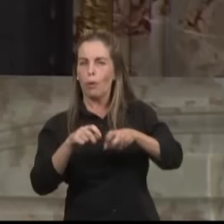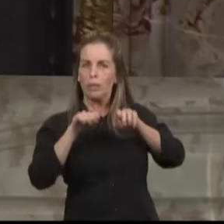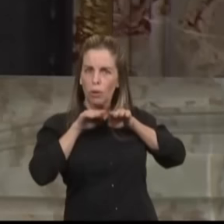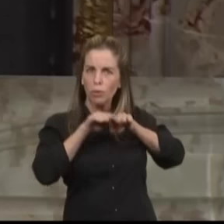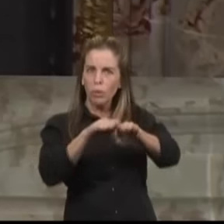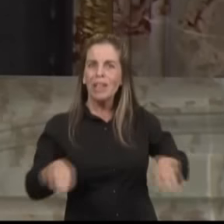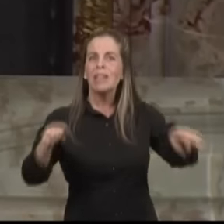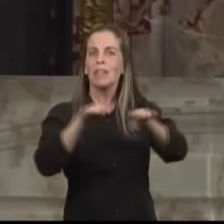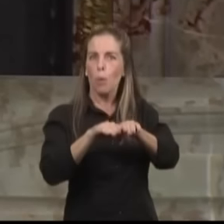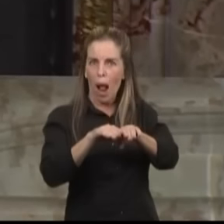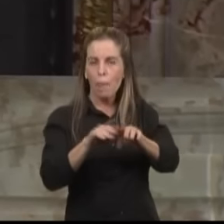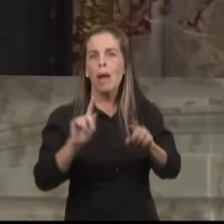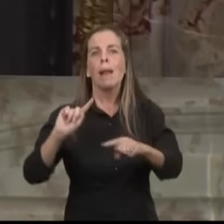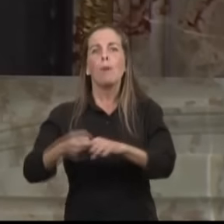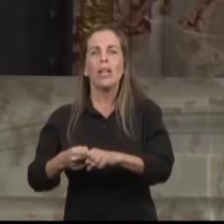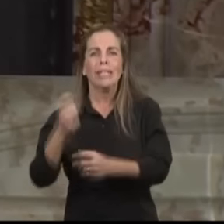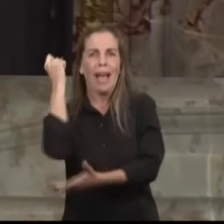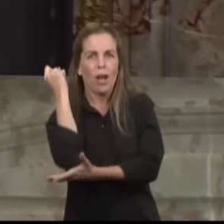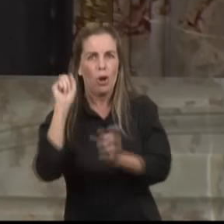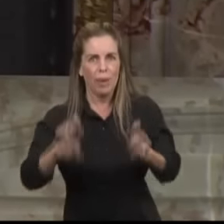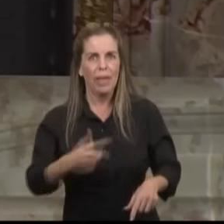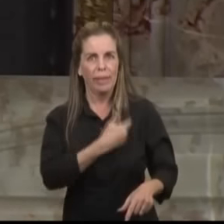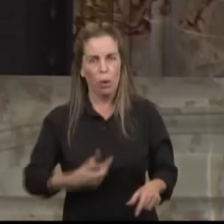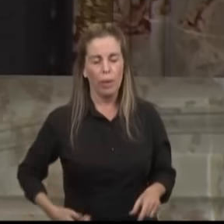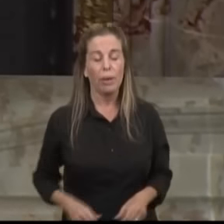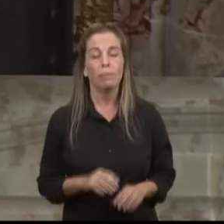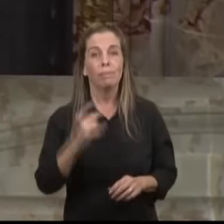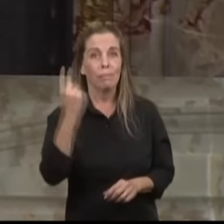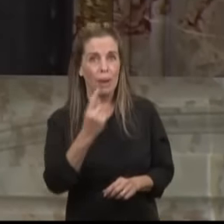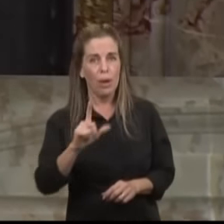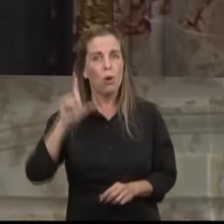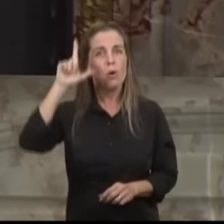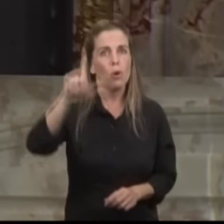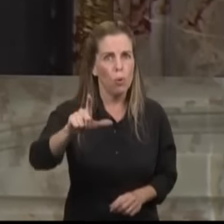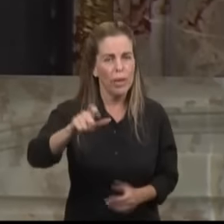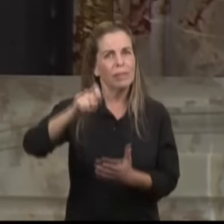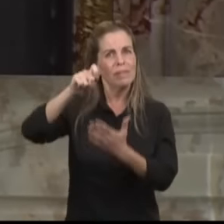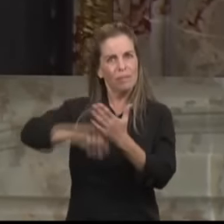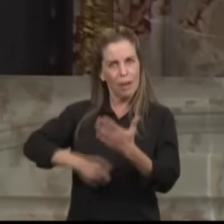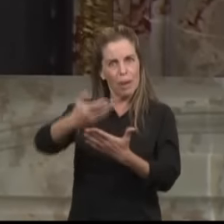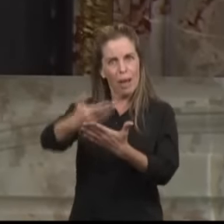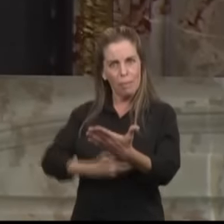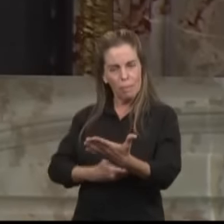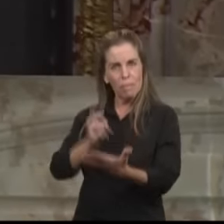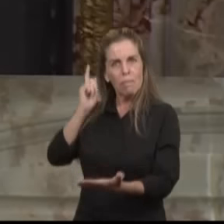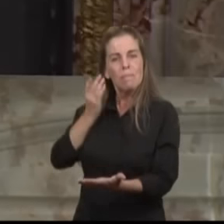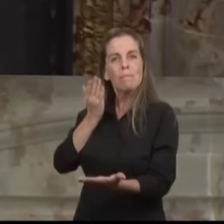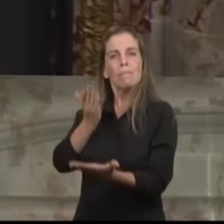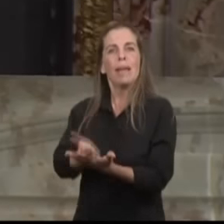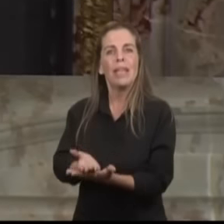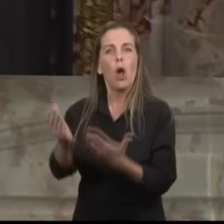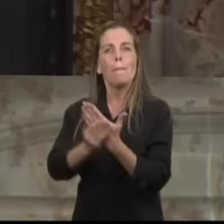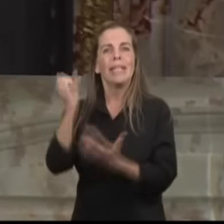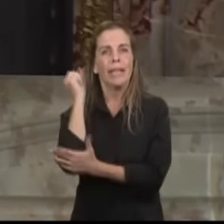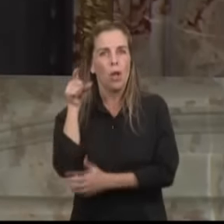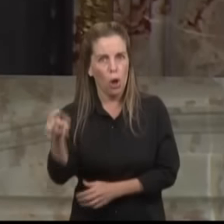Gobierno. En primer lugar, el día lunes firmaré una instrucción al Ministerio de Economía de la Nación para prohibir